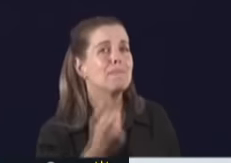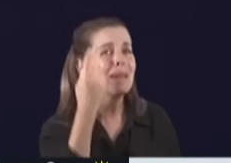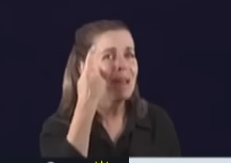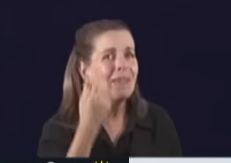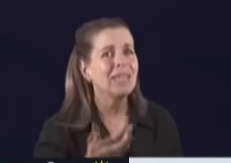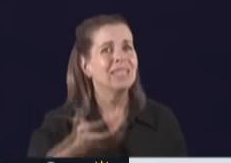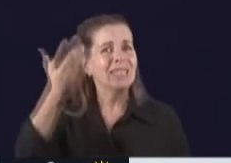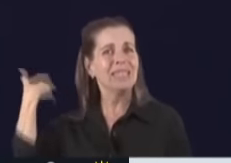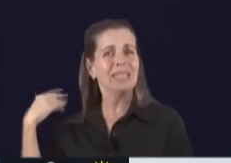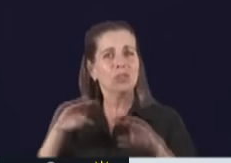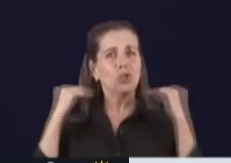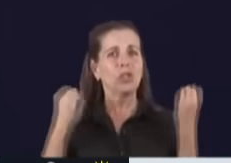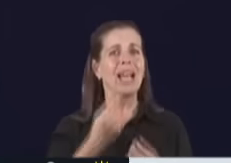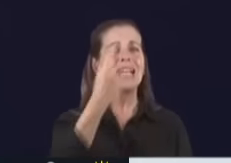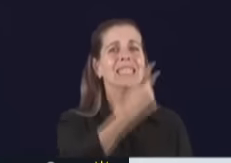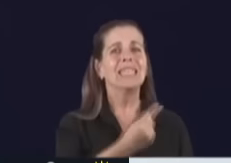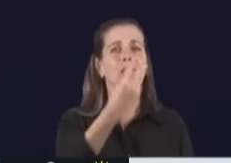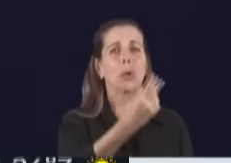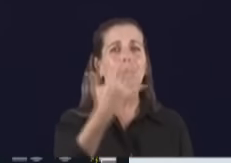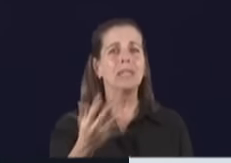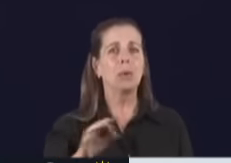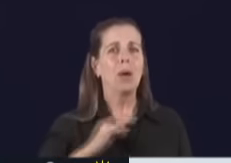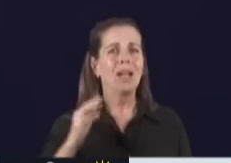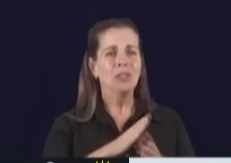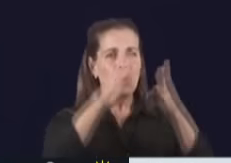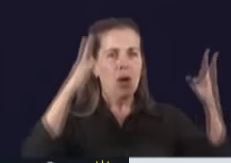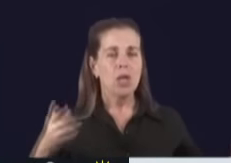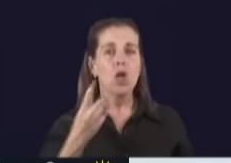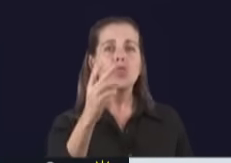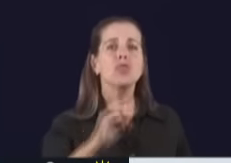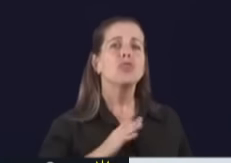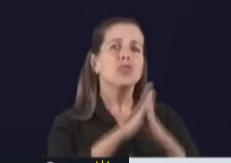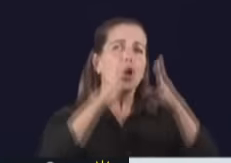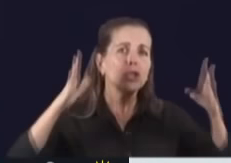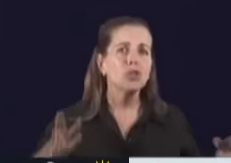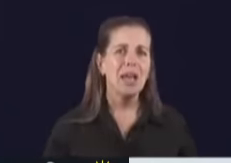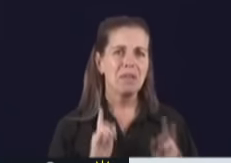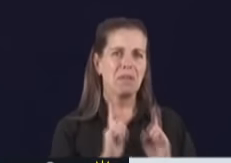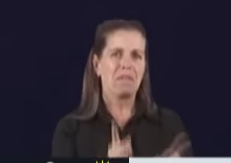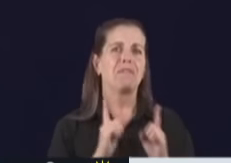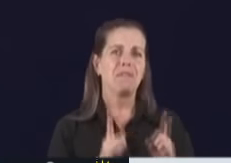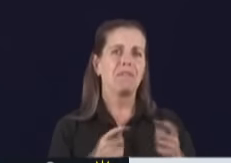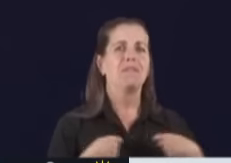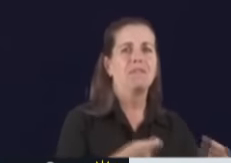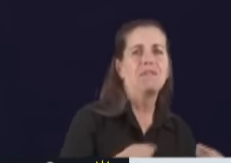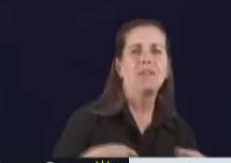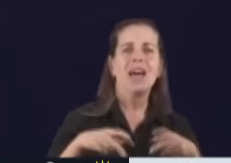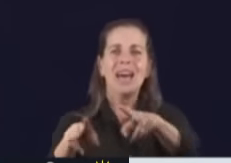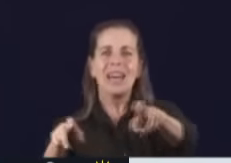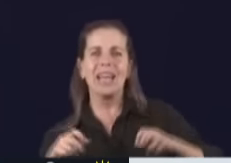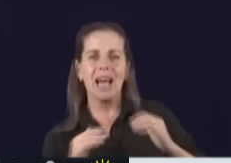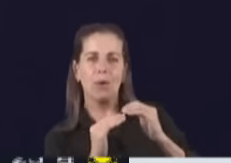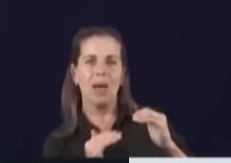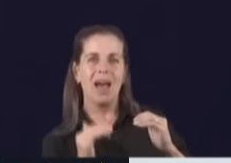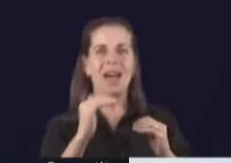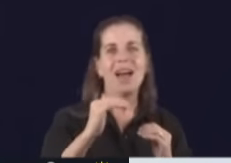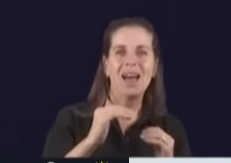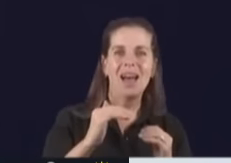124 años que el país tiene 2 años de superávit fiscal, por supuesto, libre de default.